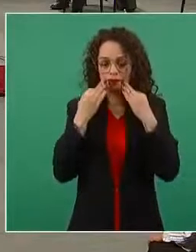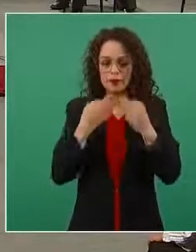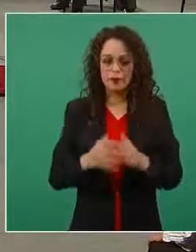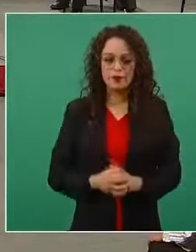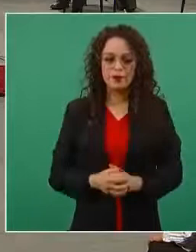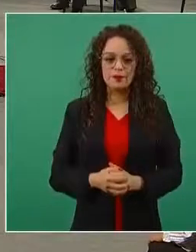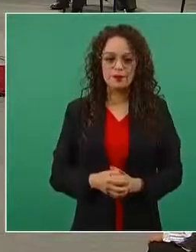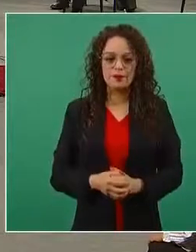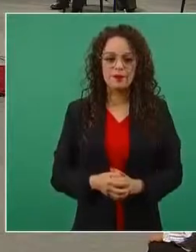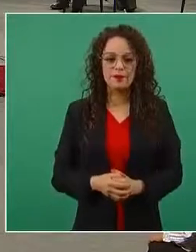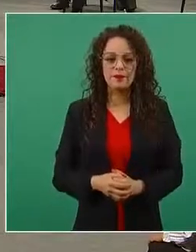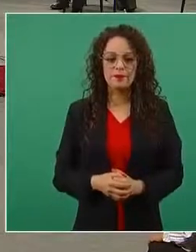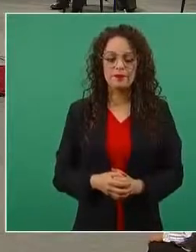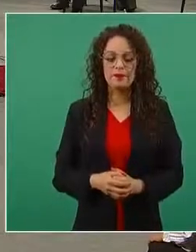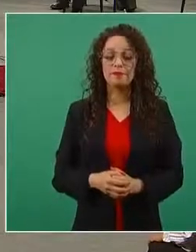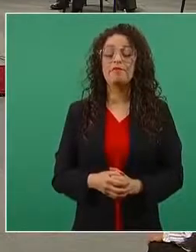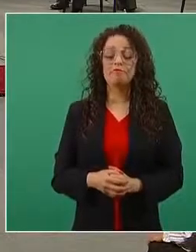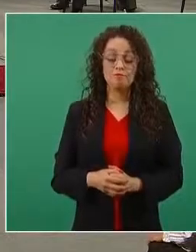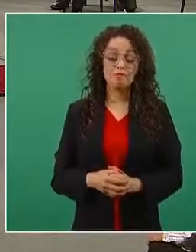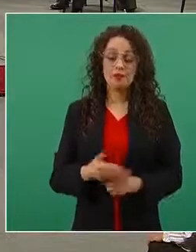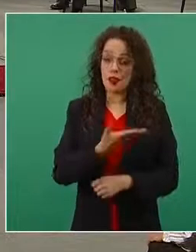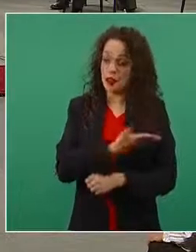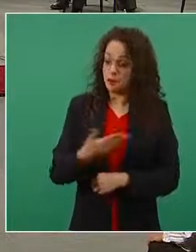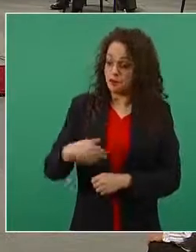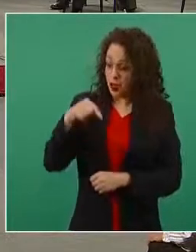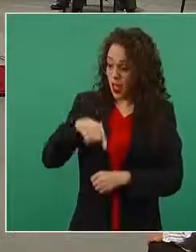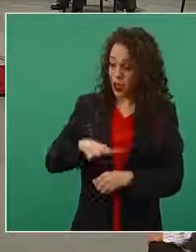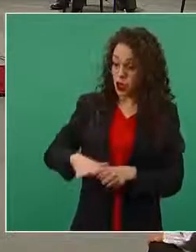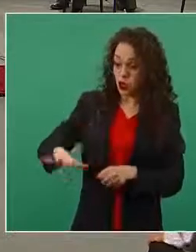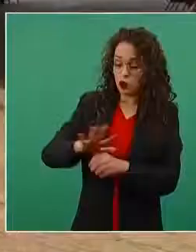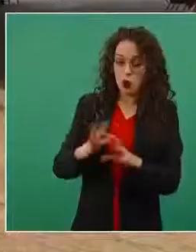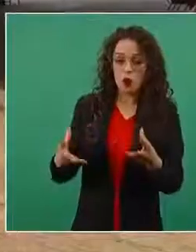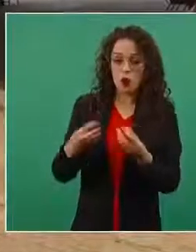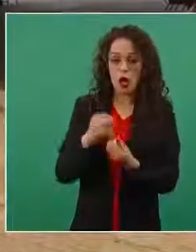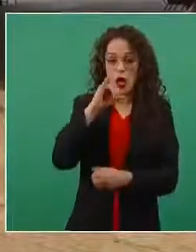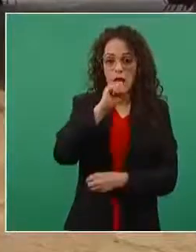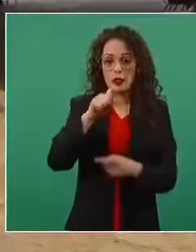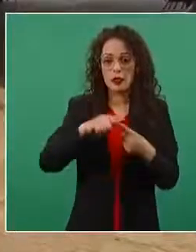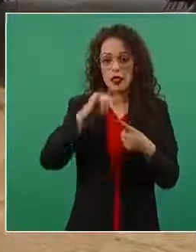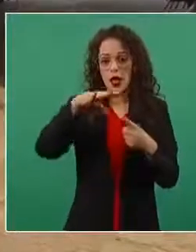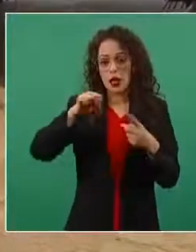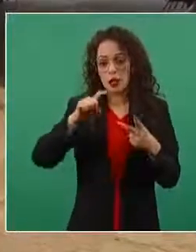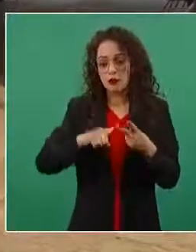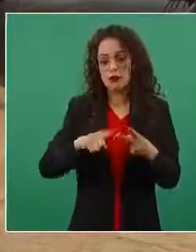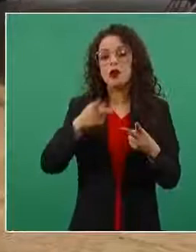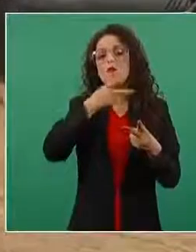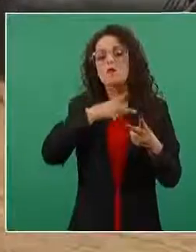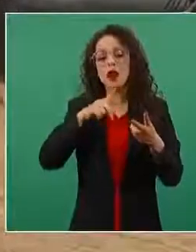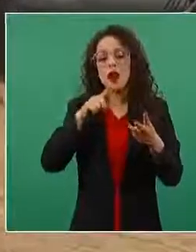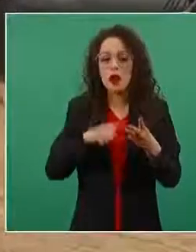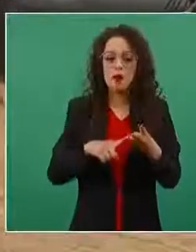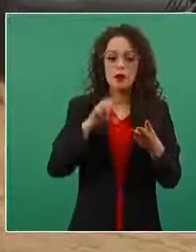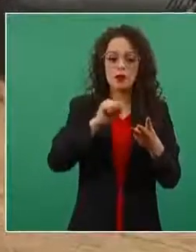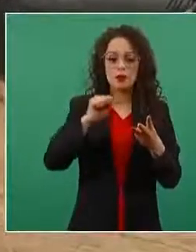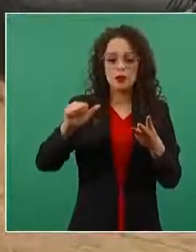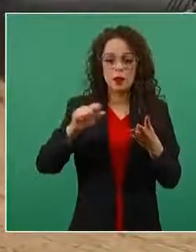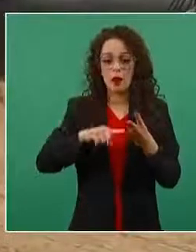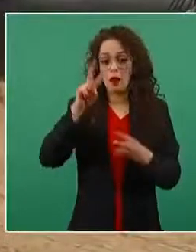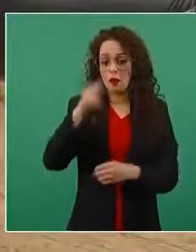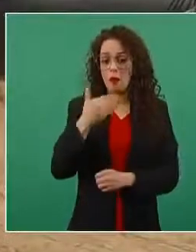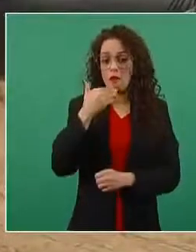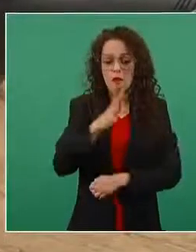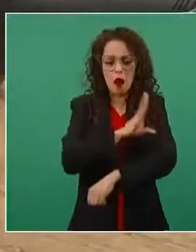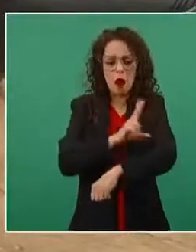el mundo en un sector unido, ISSSTE, IMSS, Pemex, la Secretaría, la verdad que la coordinación ha sido muy buena,